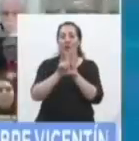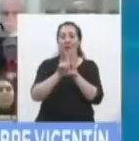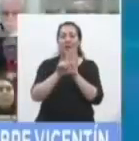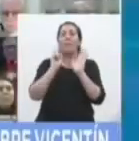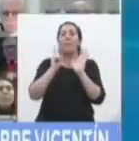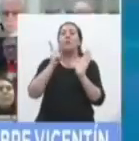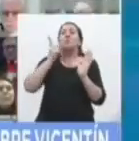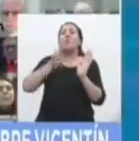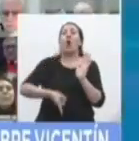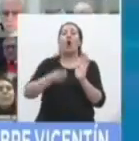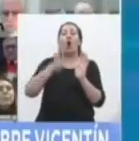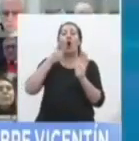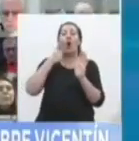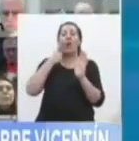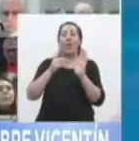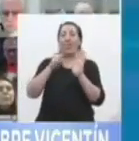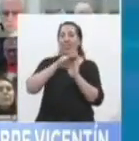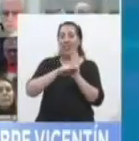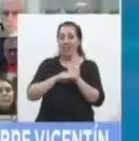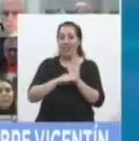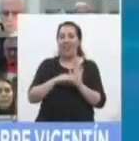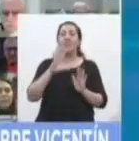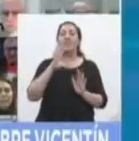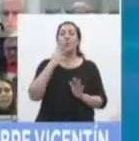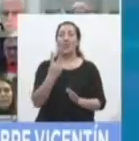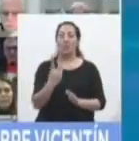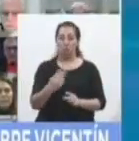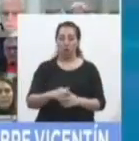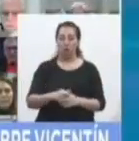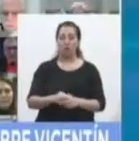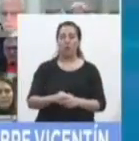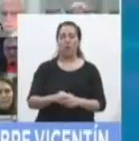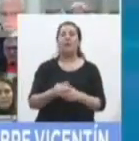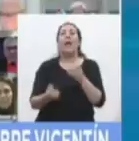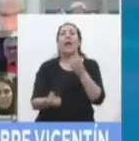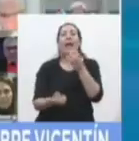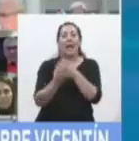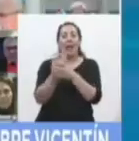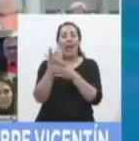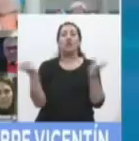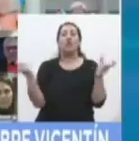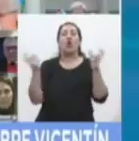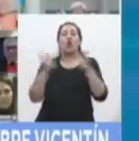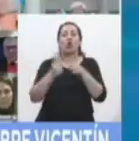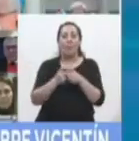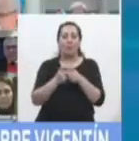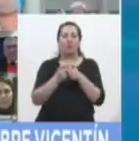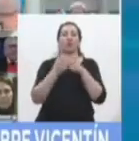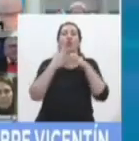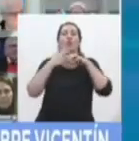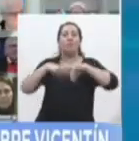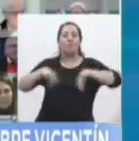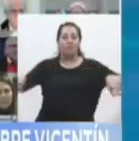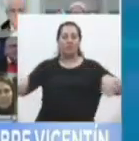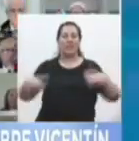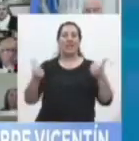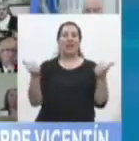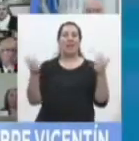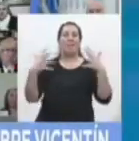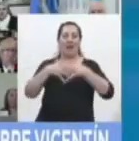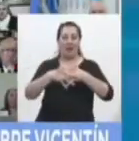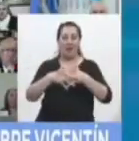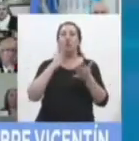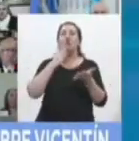desesperante, sino con esta especie de redoblar la apuesta, esta especie de imponer